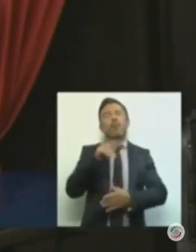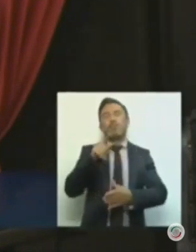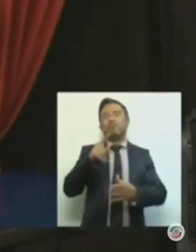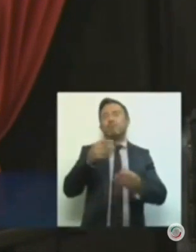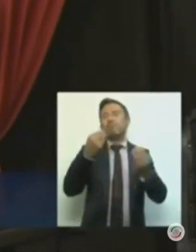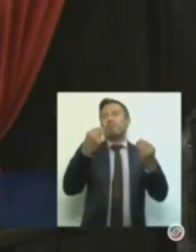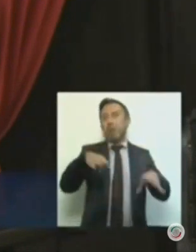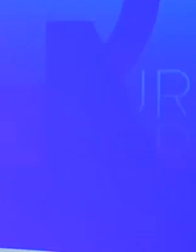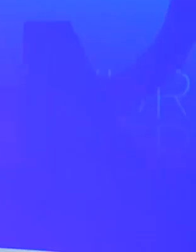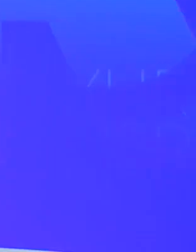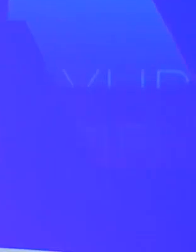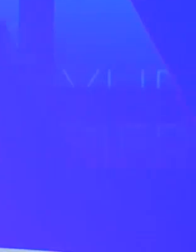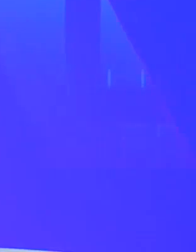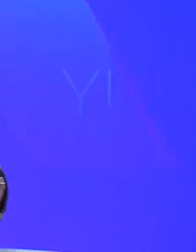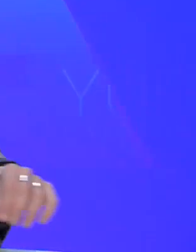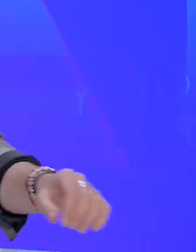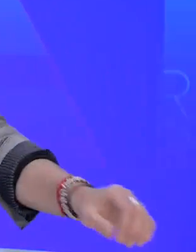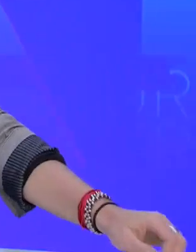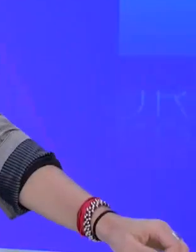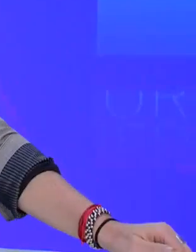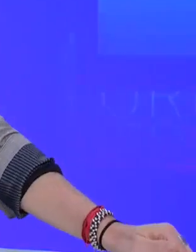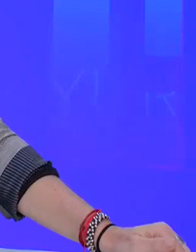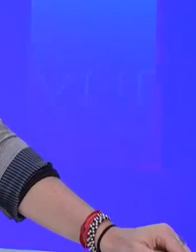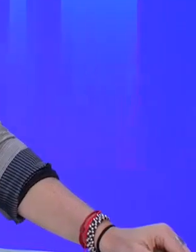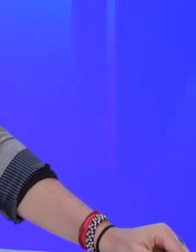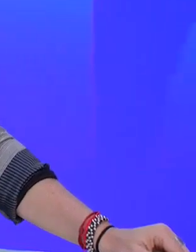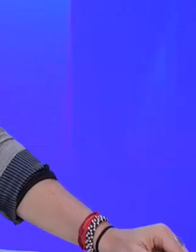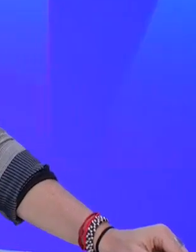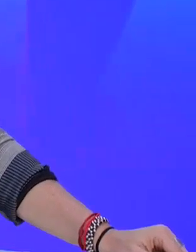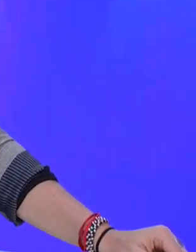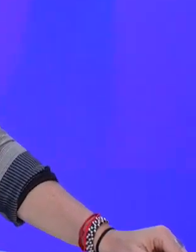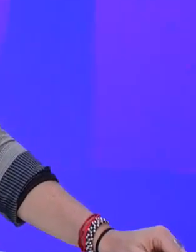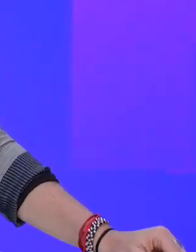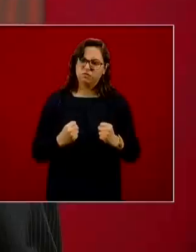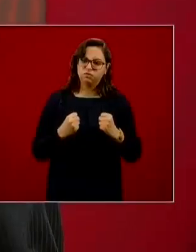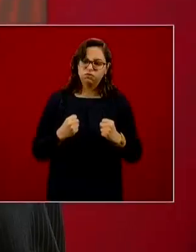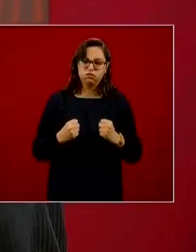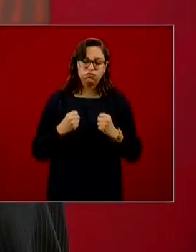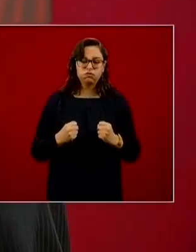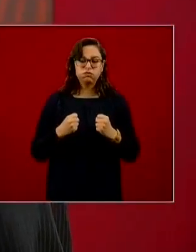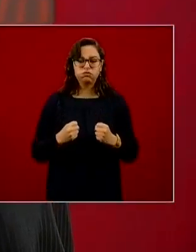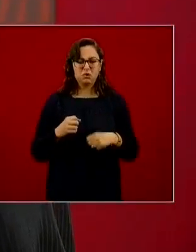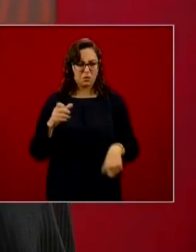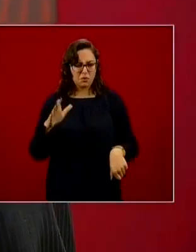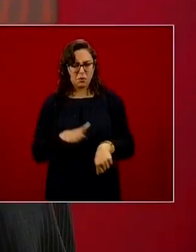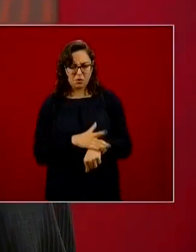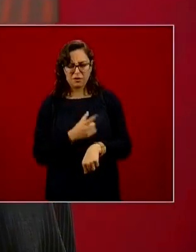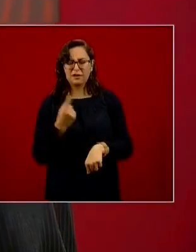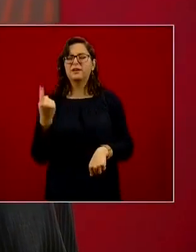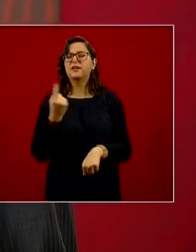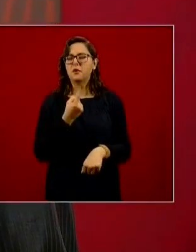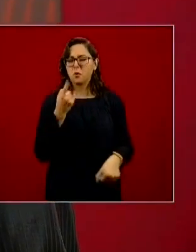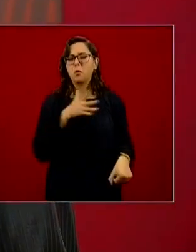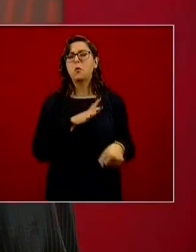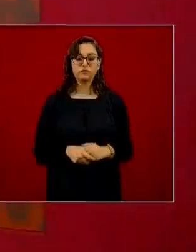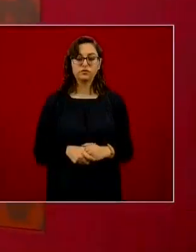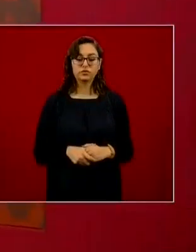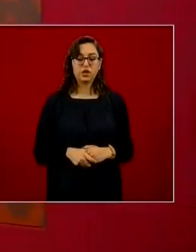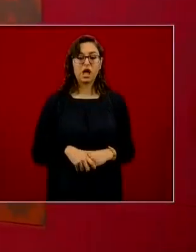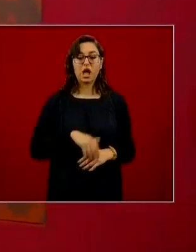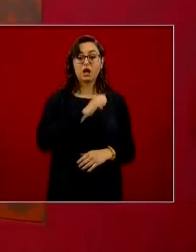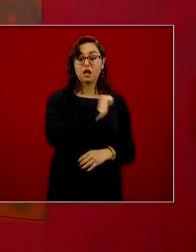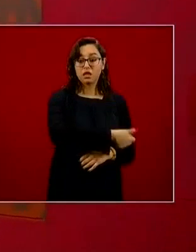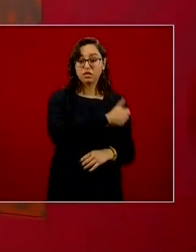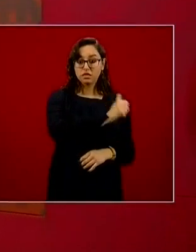país. El presidente agradeció a legisladores la aprobación de esta extinción de fideicomisos. Ordenó que todos los